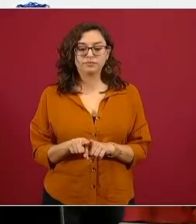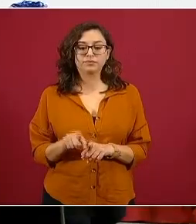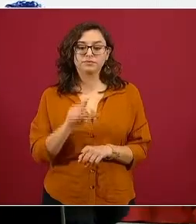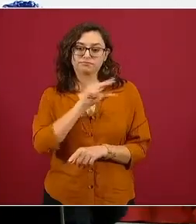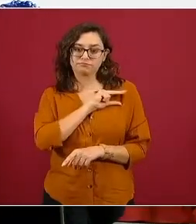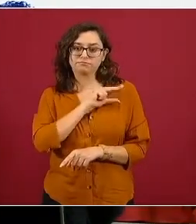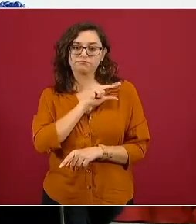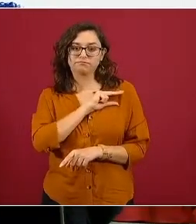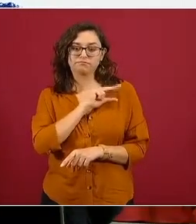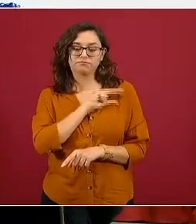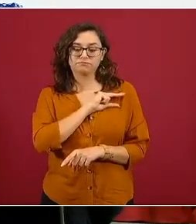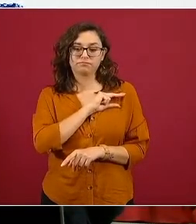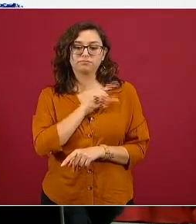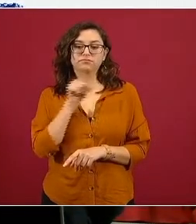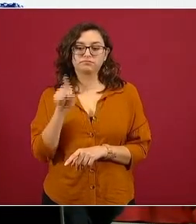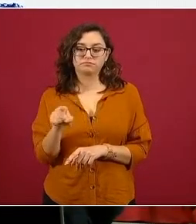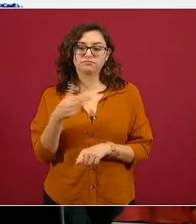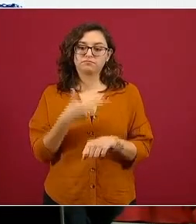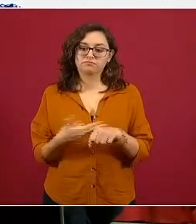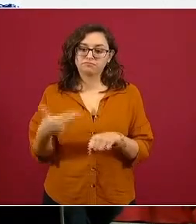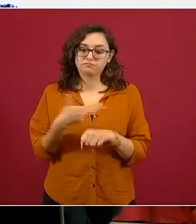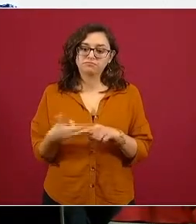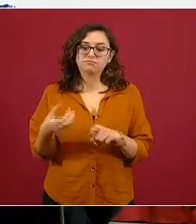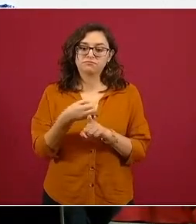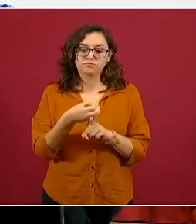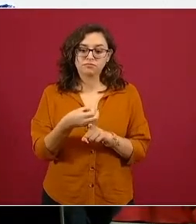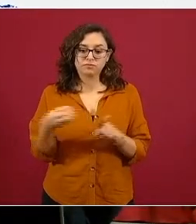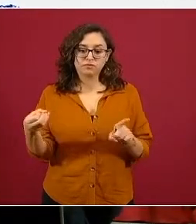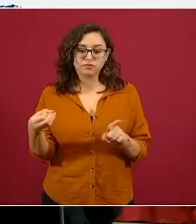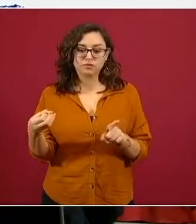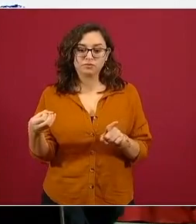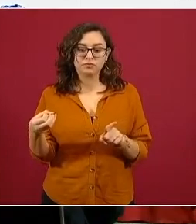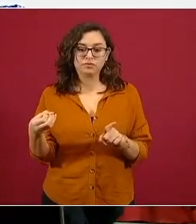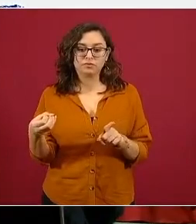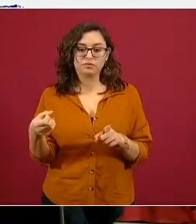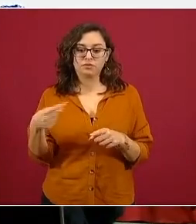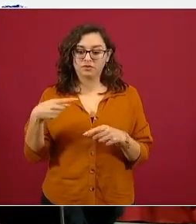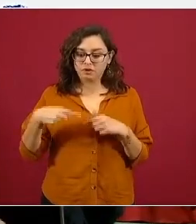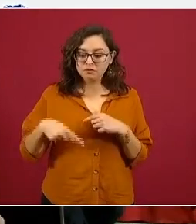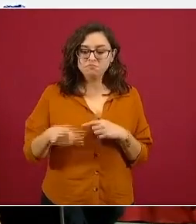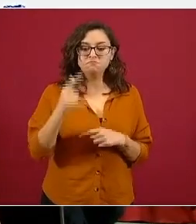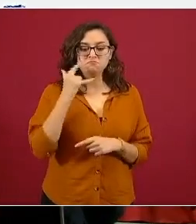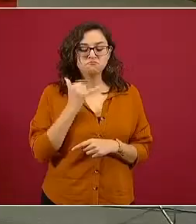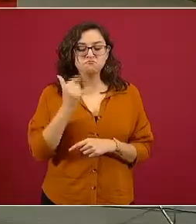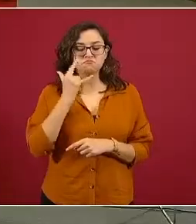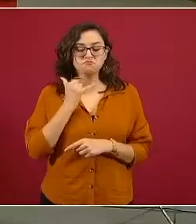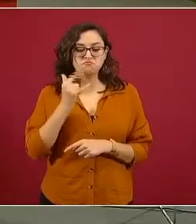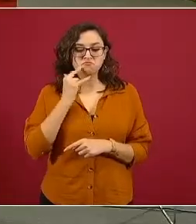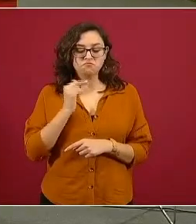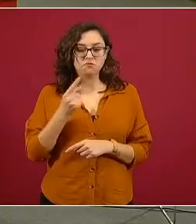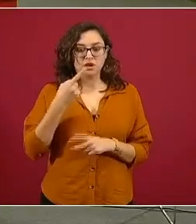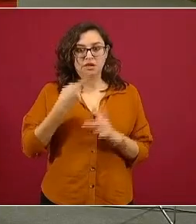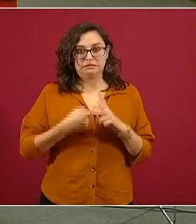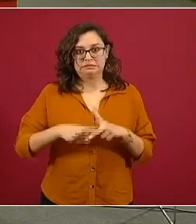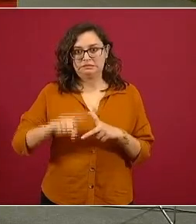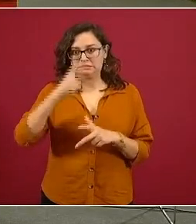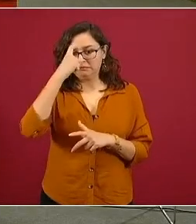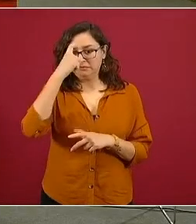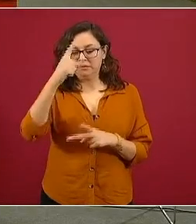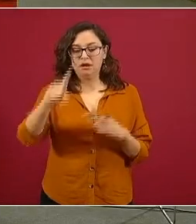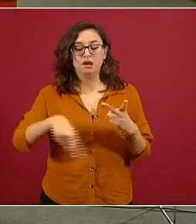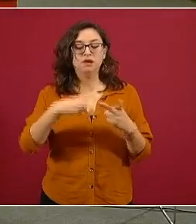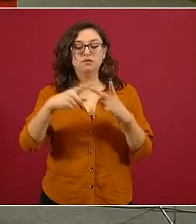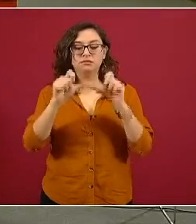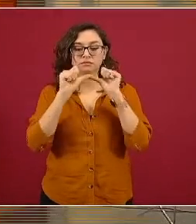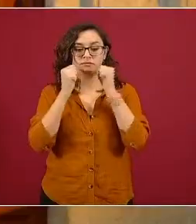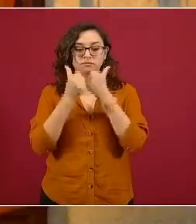vez que fue la organización que inició este esfuerzo. La Asociación Nacional de